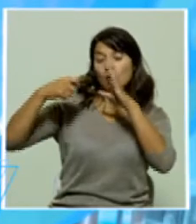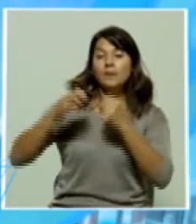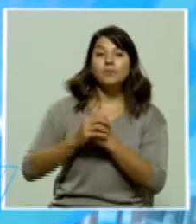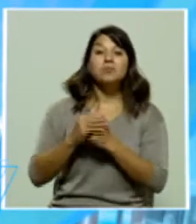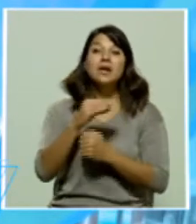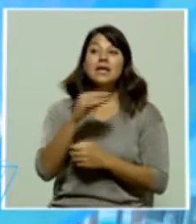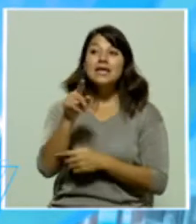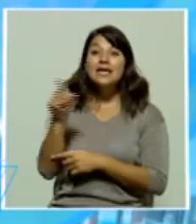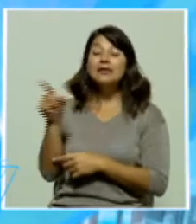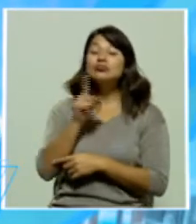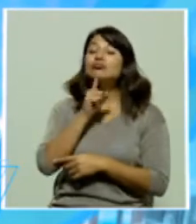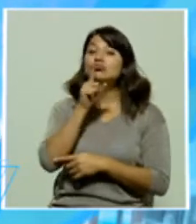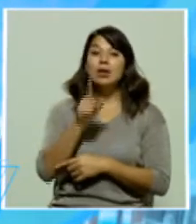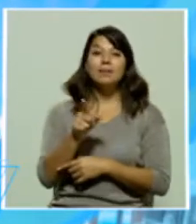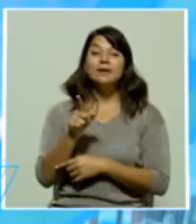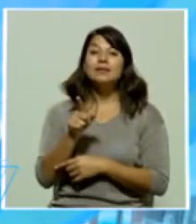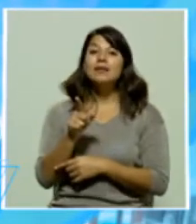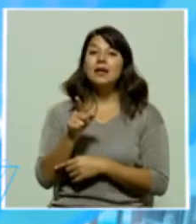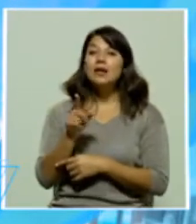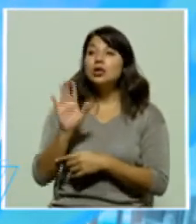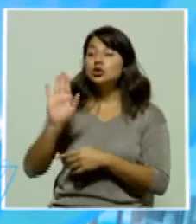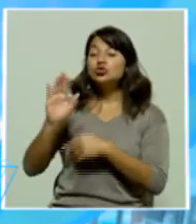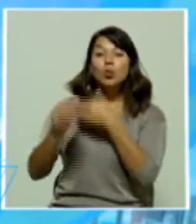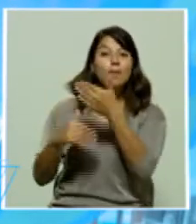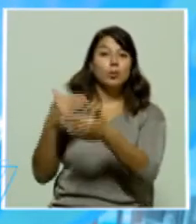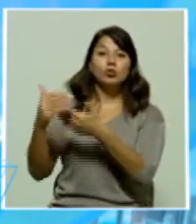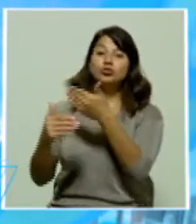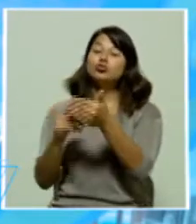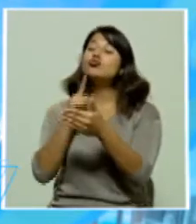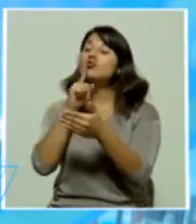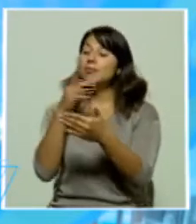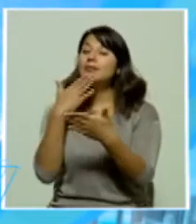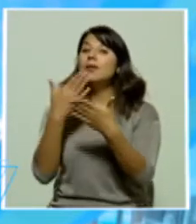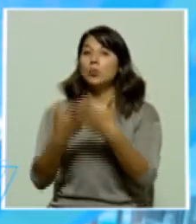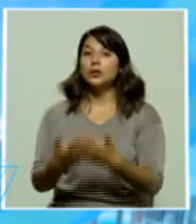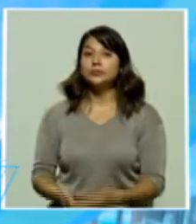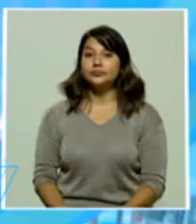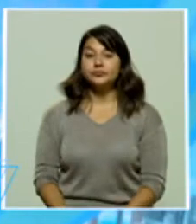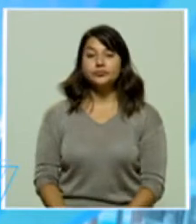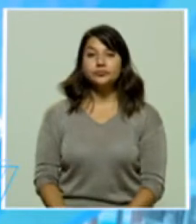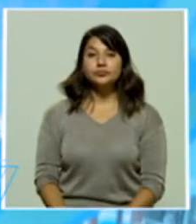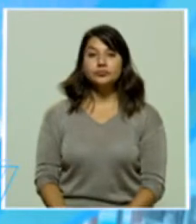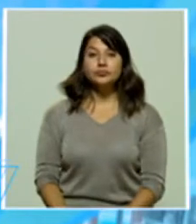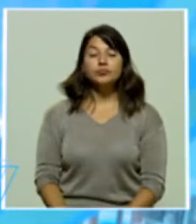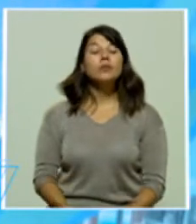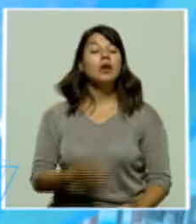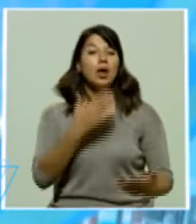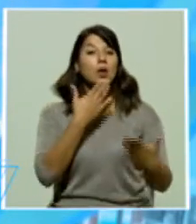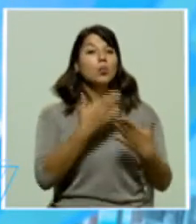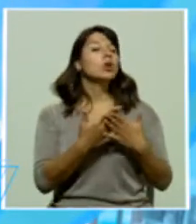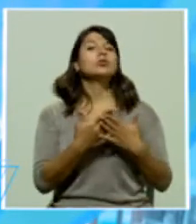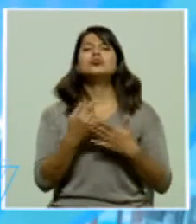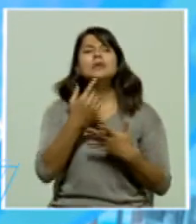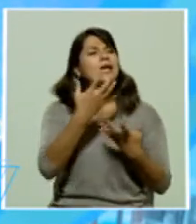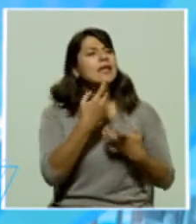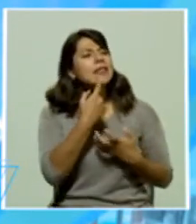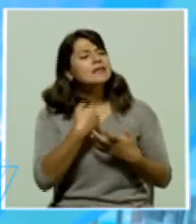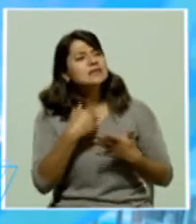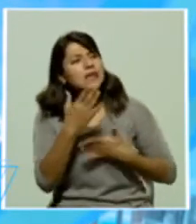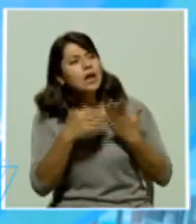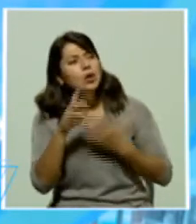ellos realmente, la gestión que han hecho ha sido muy buena. Buenísimo. ¿Ibas a decir algo,